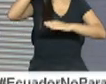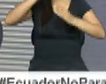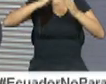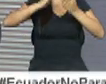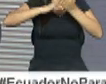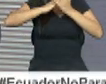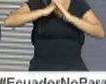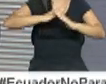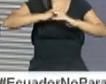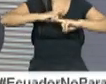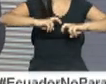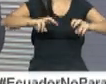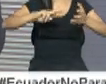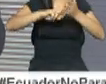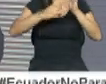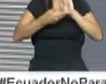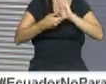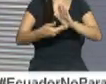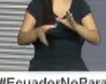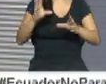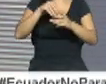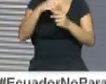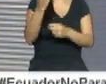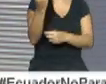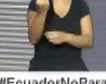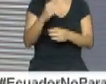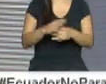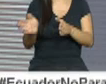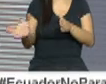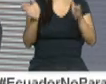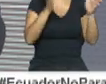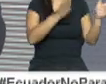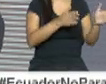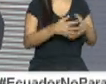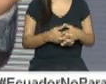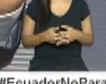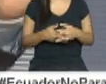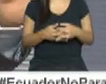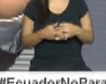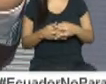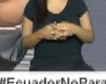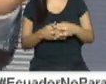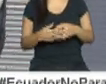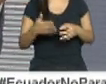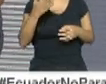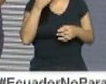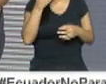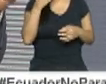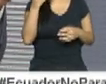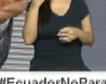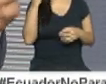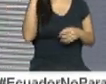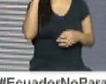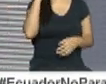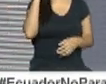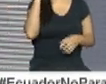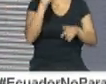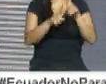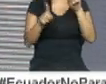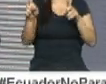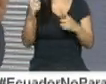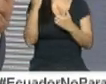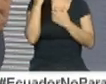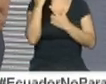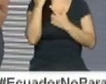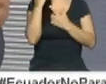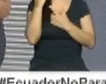es política de defensa, claro, ¿no? Ok, vamos a continuar. ¿Cómo entender la posición de ciertos militares en